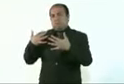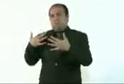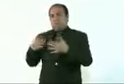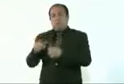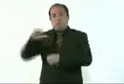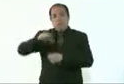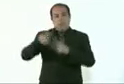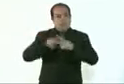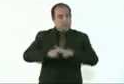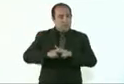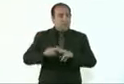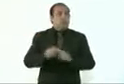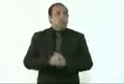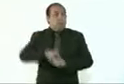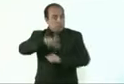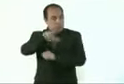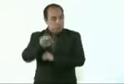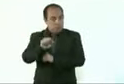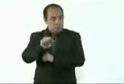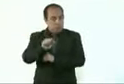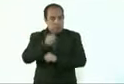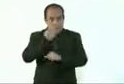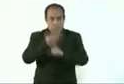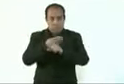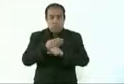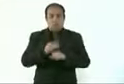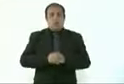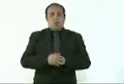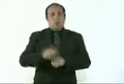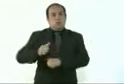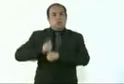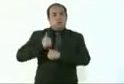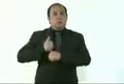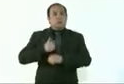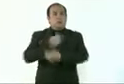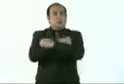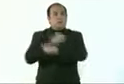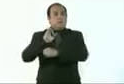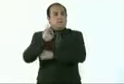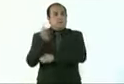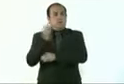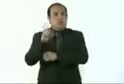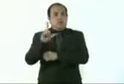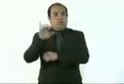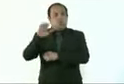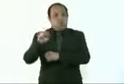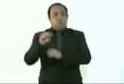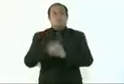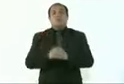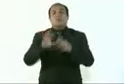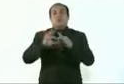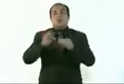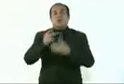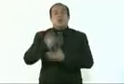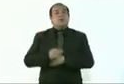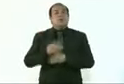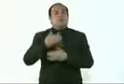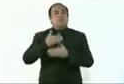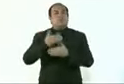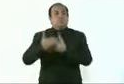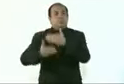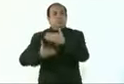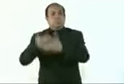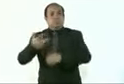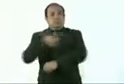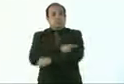y posteriormente el titular de la Autoridad Educativa Federal, Luis Humberto Fernández, nos va a platicar sobre la etapa de vacunación a personal docente que